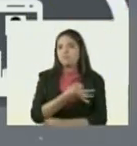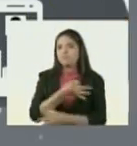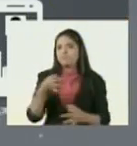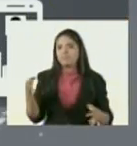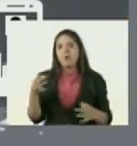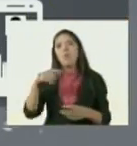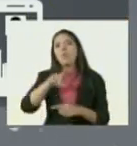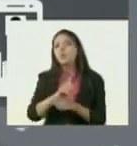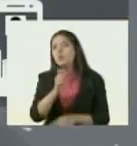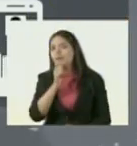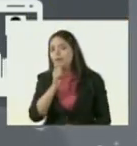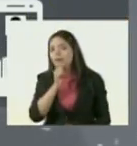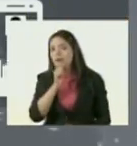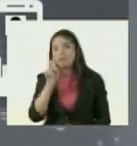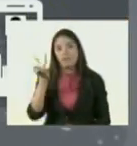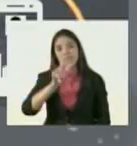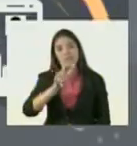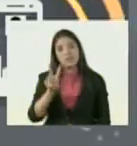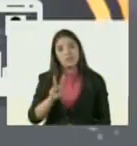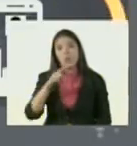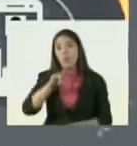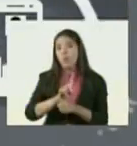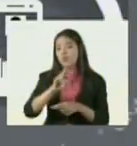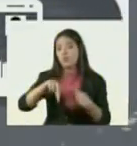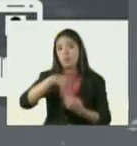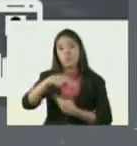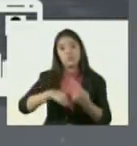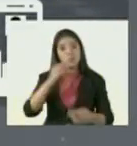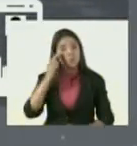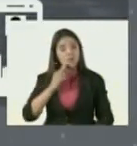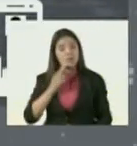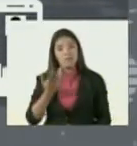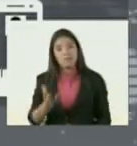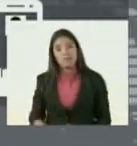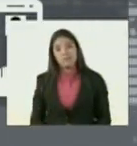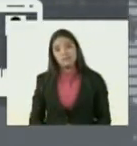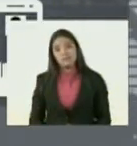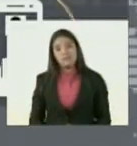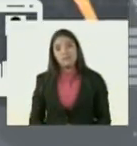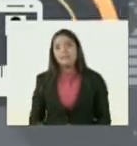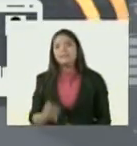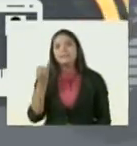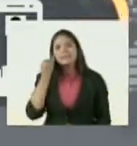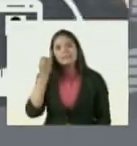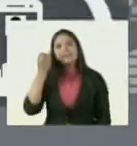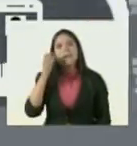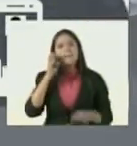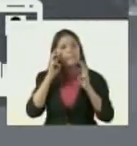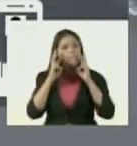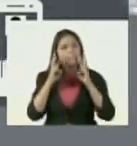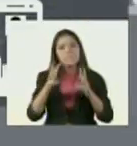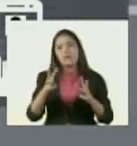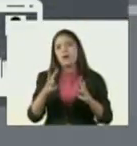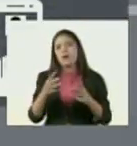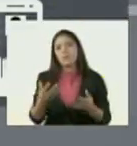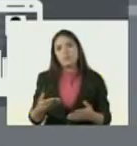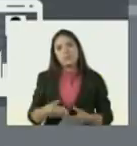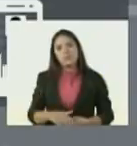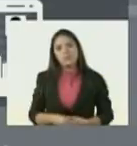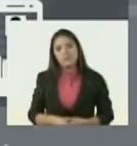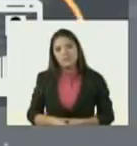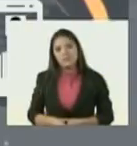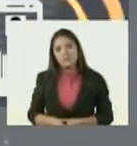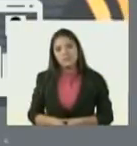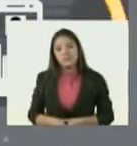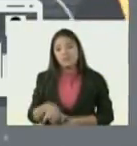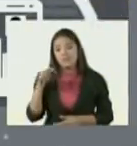lo tiene Venezuela, solo lo tiene la Revolución Bolivariana. Y lo creamos como un milagro en el transcurso de